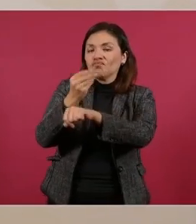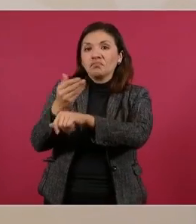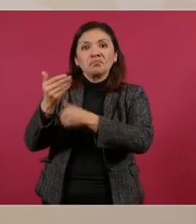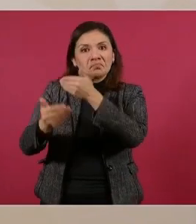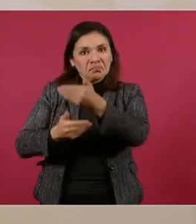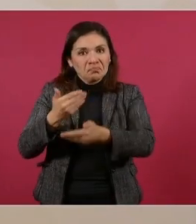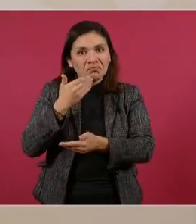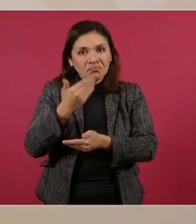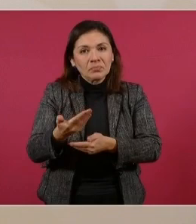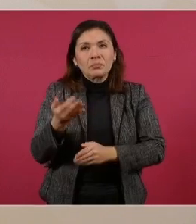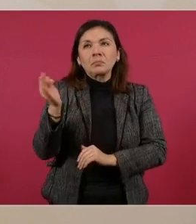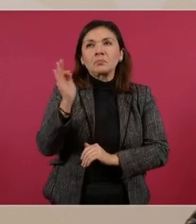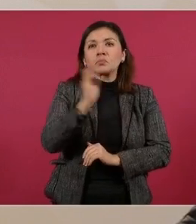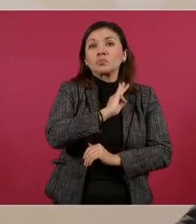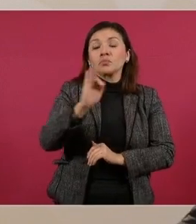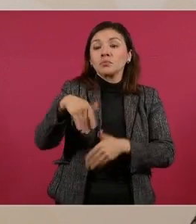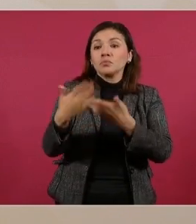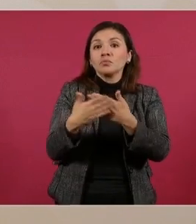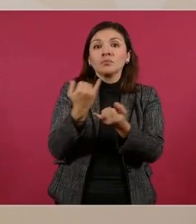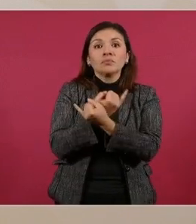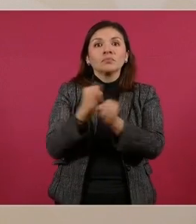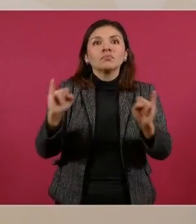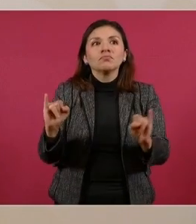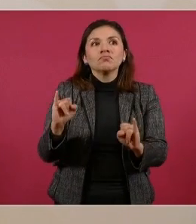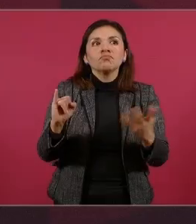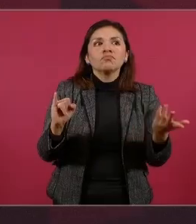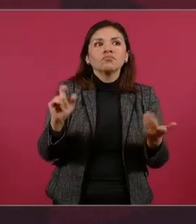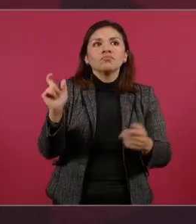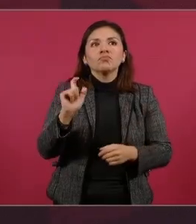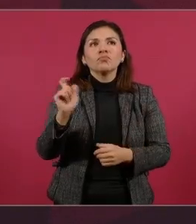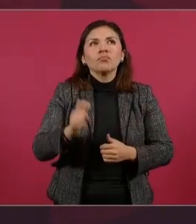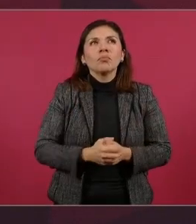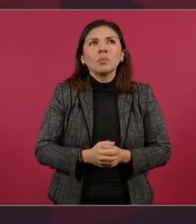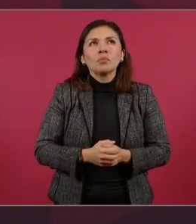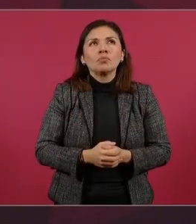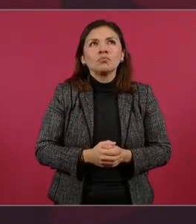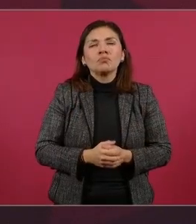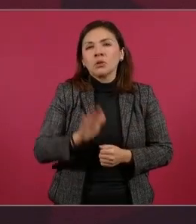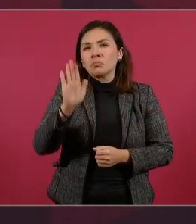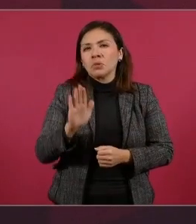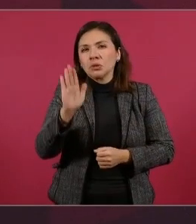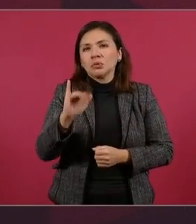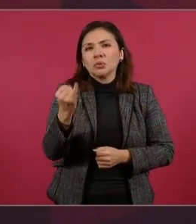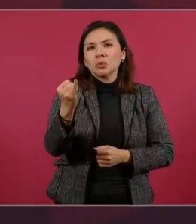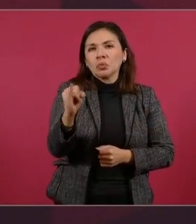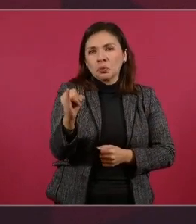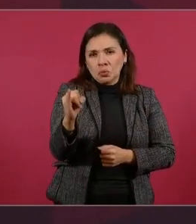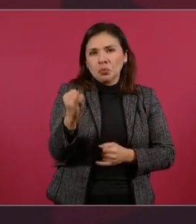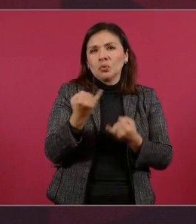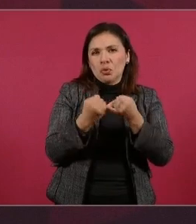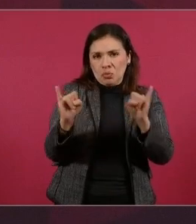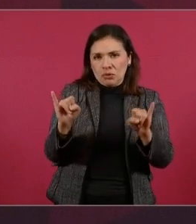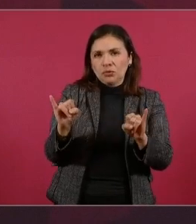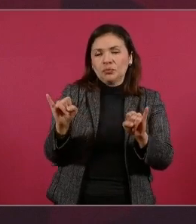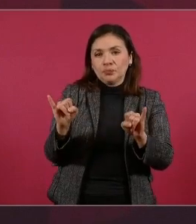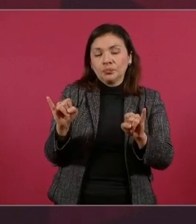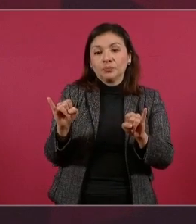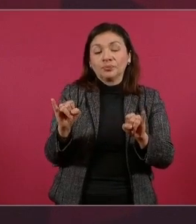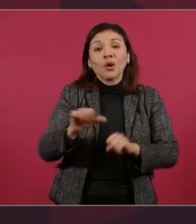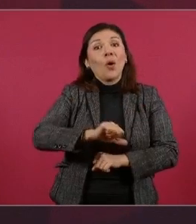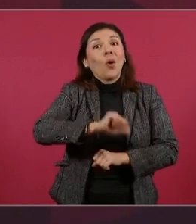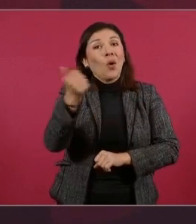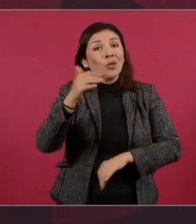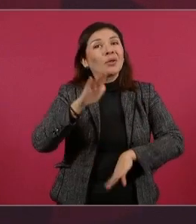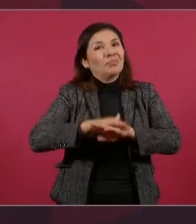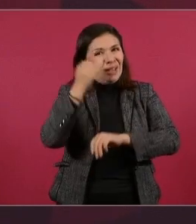y es posible que lo inaugur remos como en junio y el otro que nos va a llevar